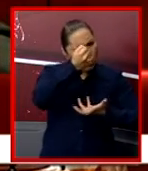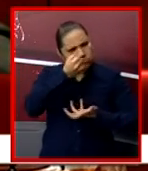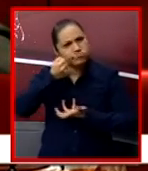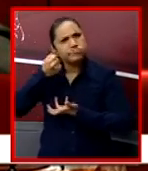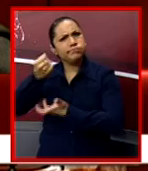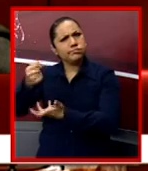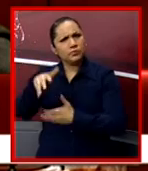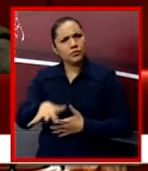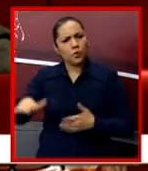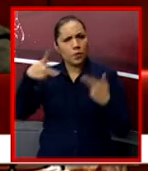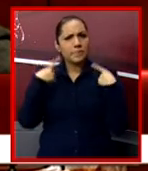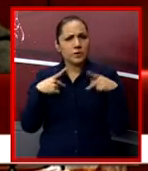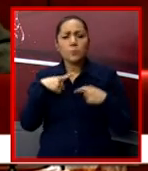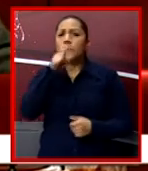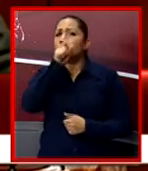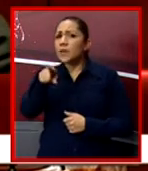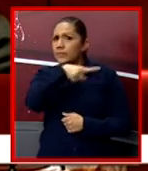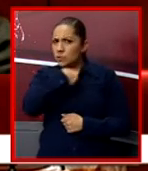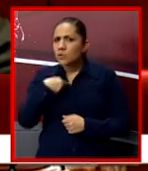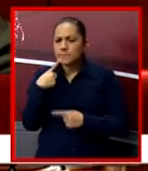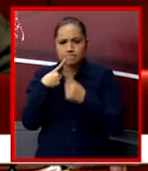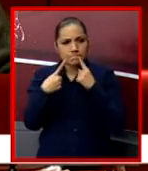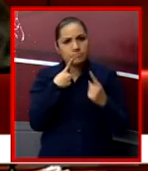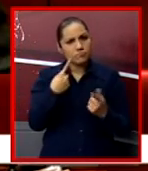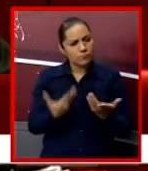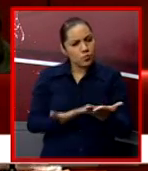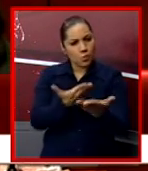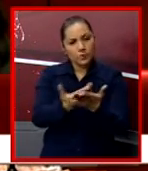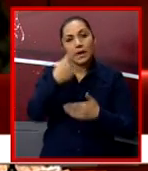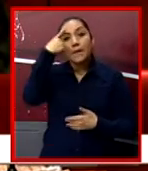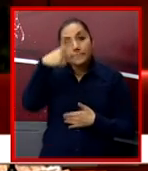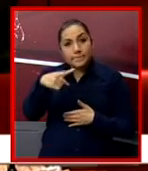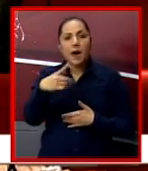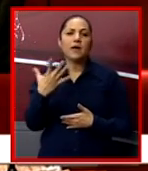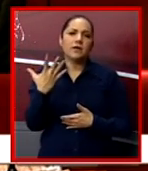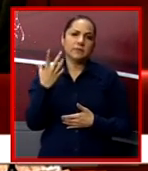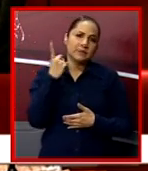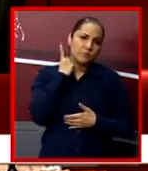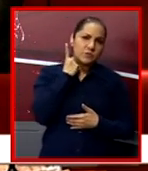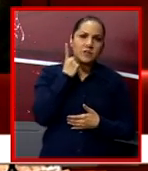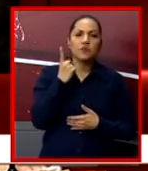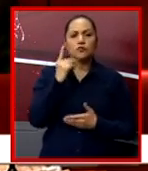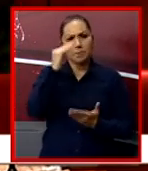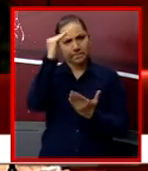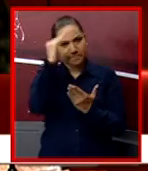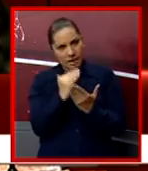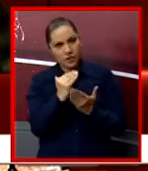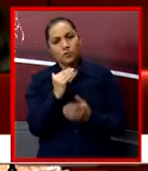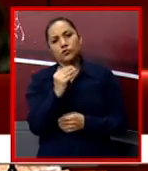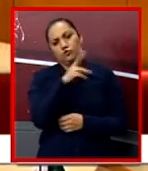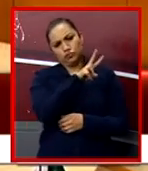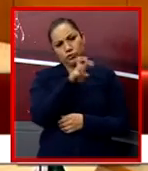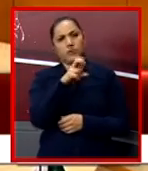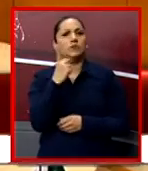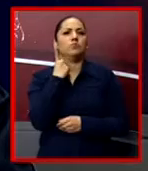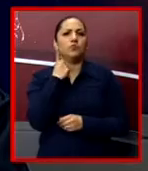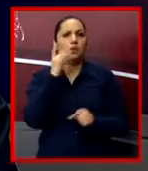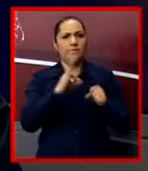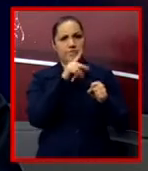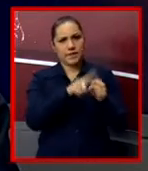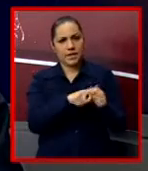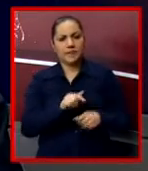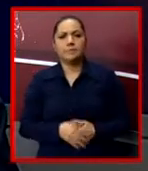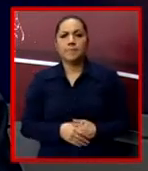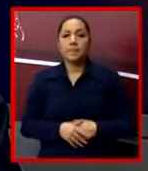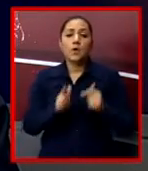para reducir el número de legisladores, eliminando a 200 diputados federales. El